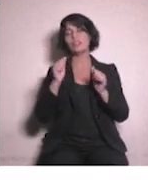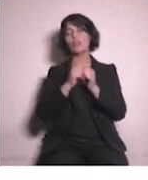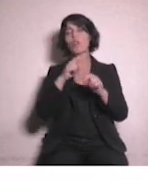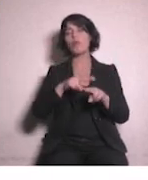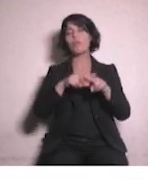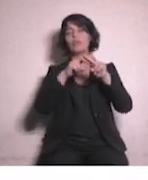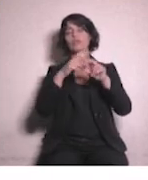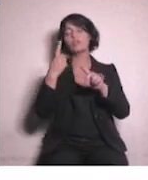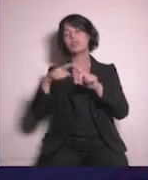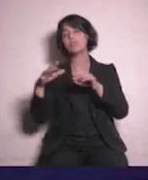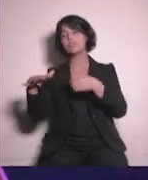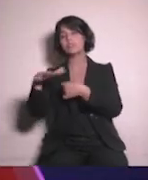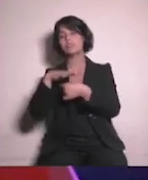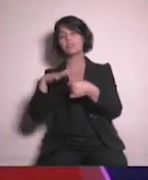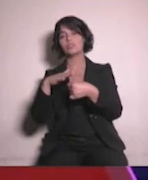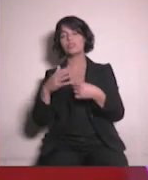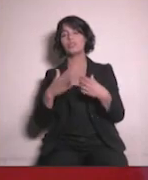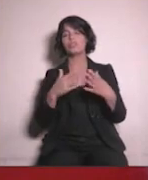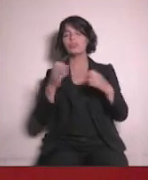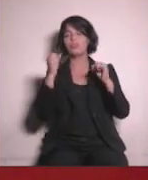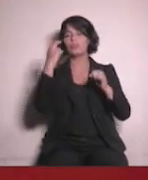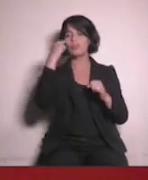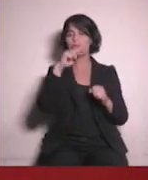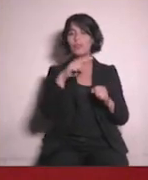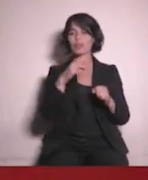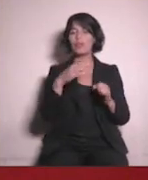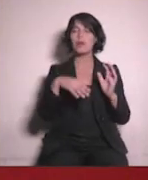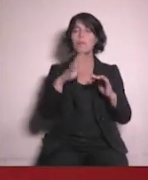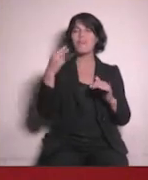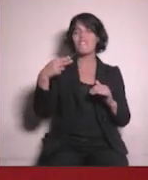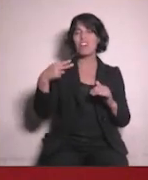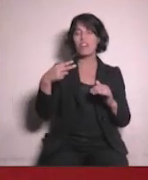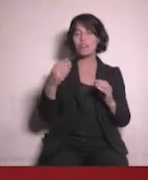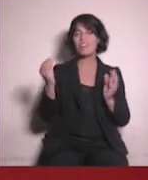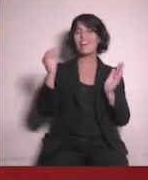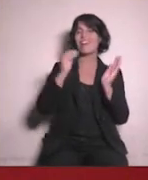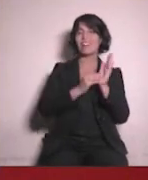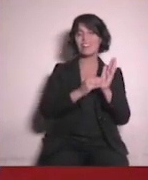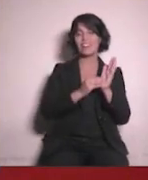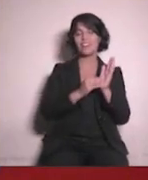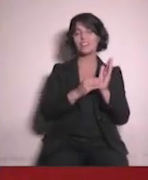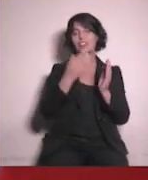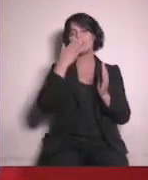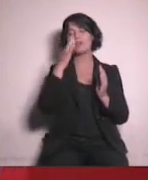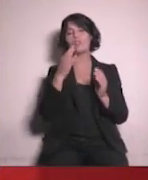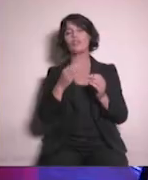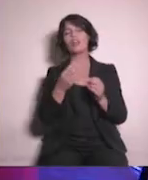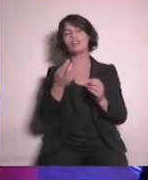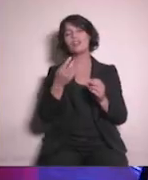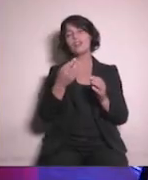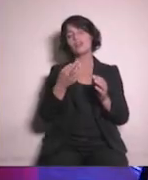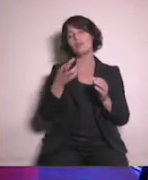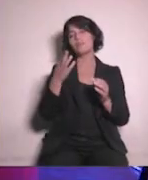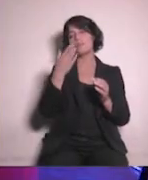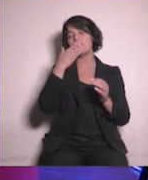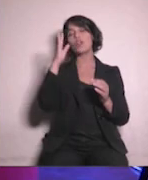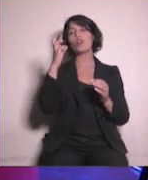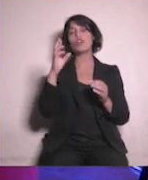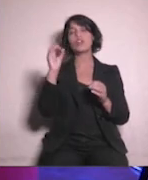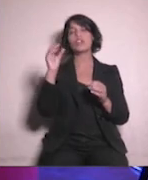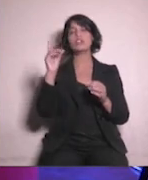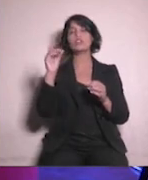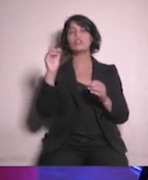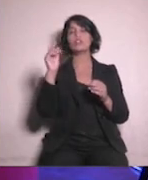casos, en fondos donde vemos que hay un mayor valor agregado y podemos lograr un mejor retorno para nuestros afiliados